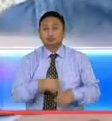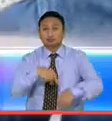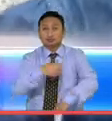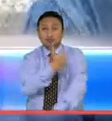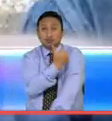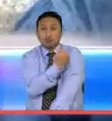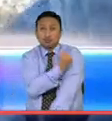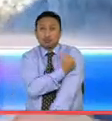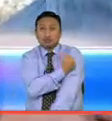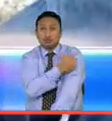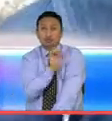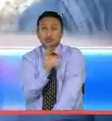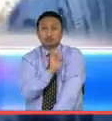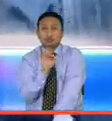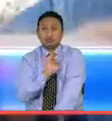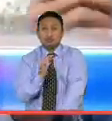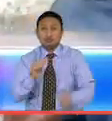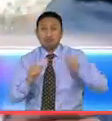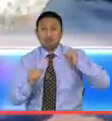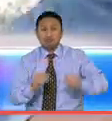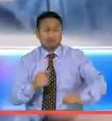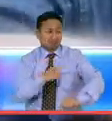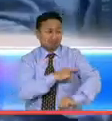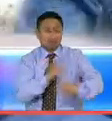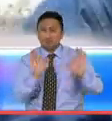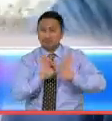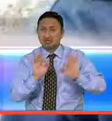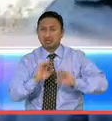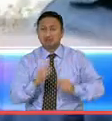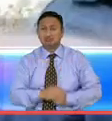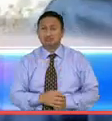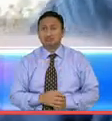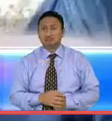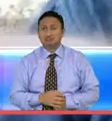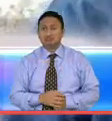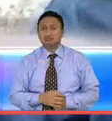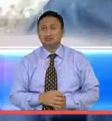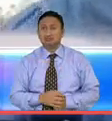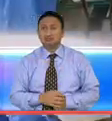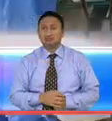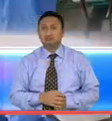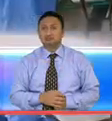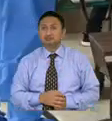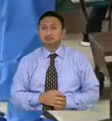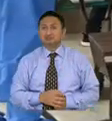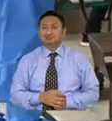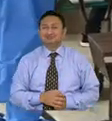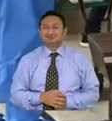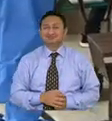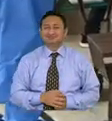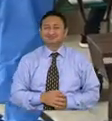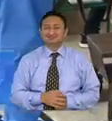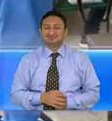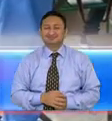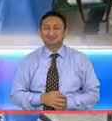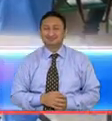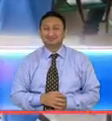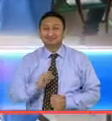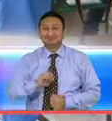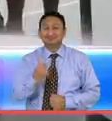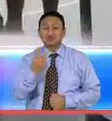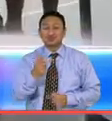no muere, ahora no hay nada, ningún dolor, ni nada, ni alegro de cabeza, ni nada. Aquí se dispuso dos puestos de